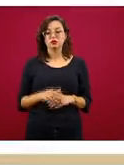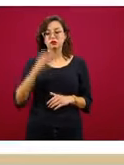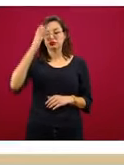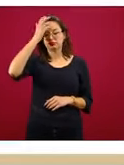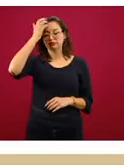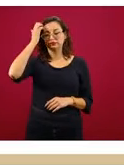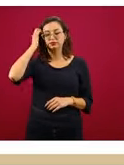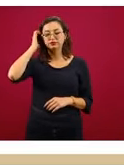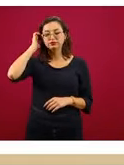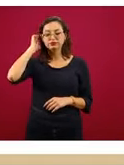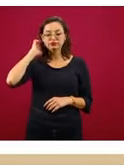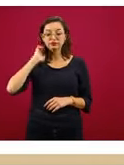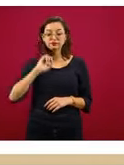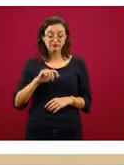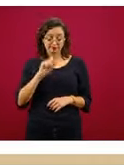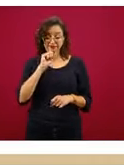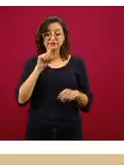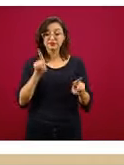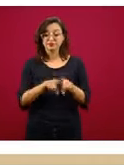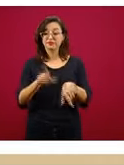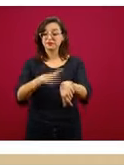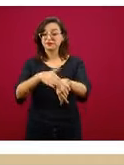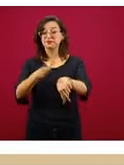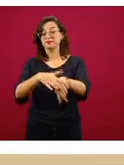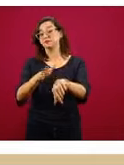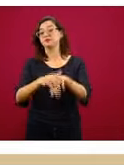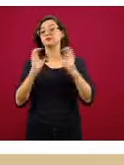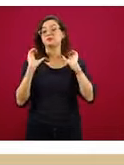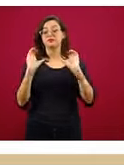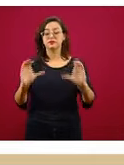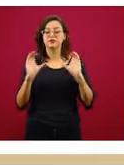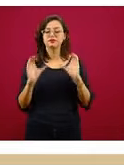Yucatán, otro mensaje de alerta para Yucatán.